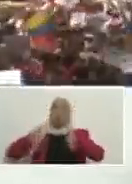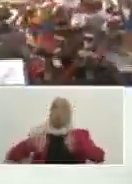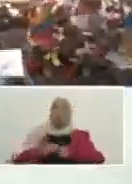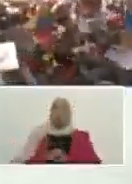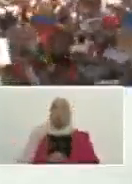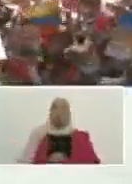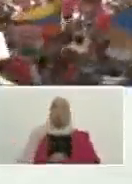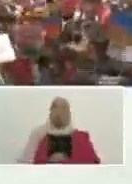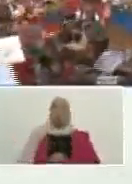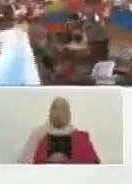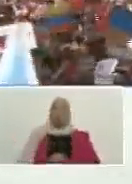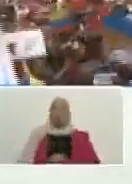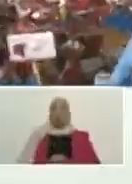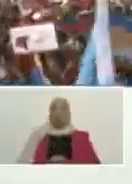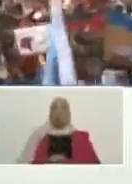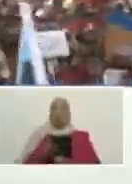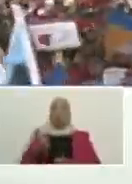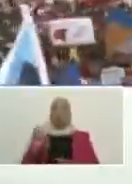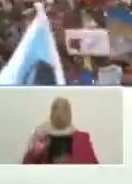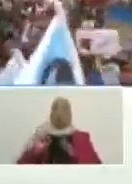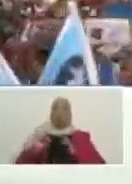nos trajo de la dignidad